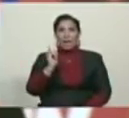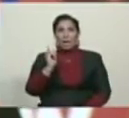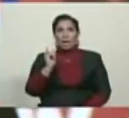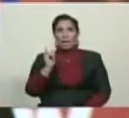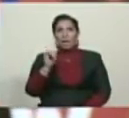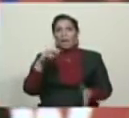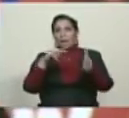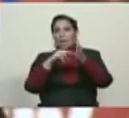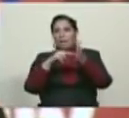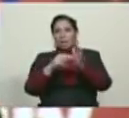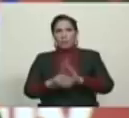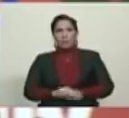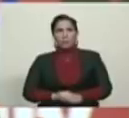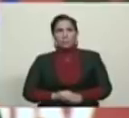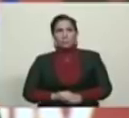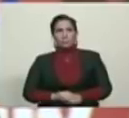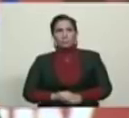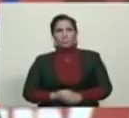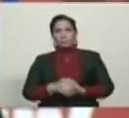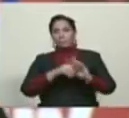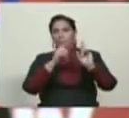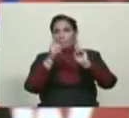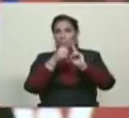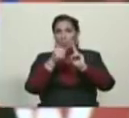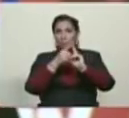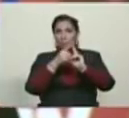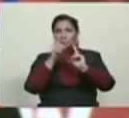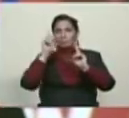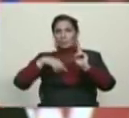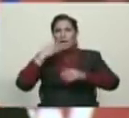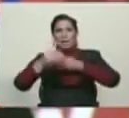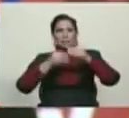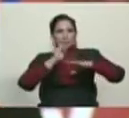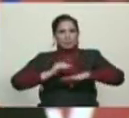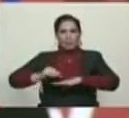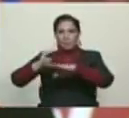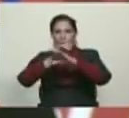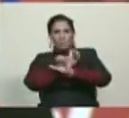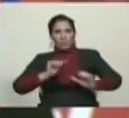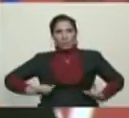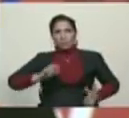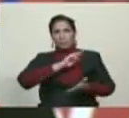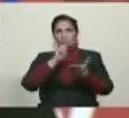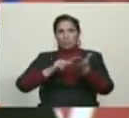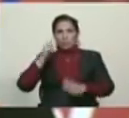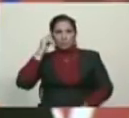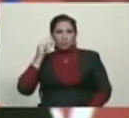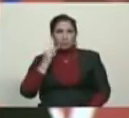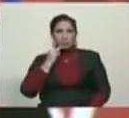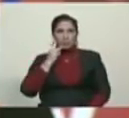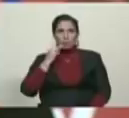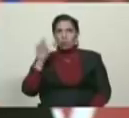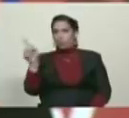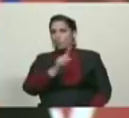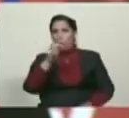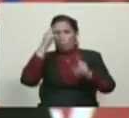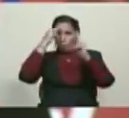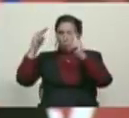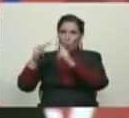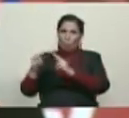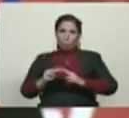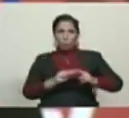Libia? Y en segundo término, bueno, se están haciendo llamados a la Fuerza Armada a no reconocer al presidente Nicolás Maduro y a calificarlo